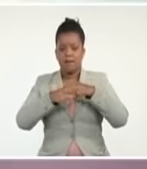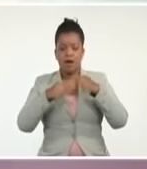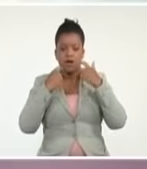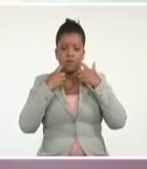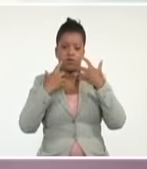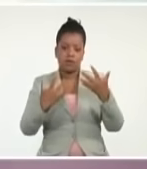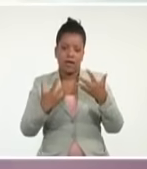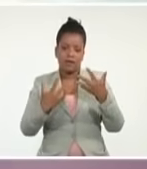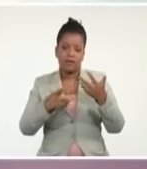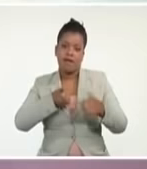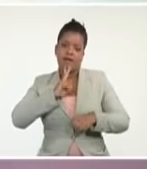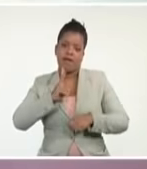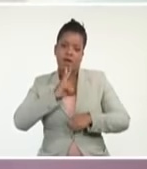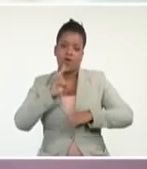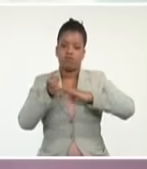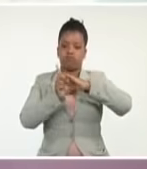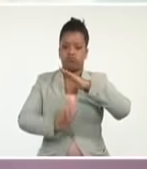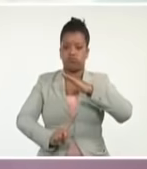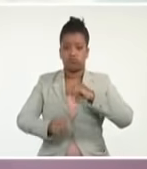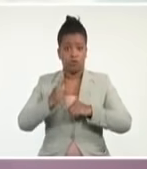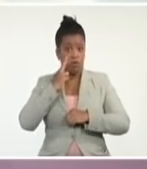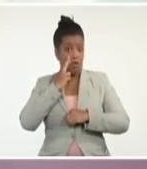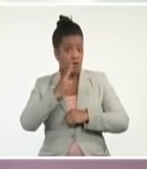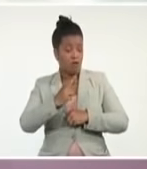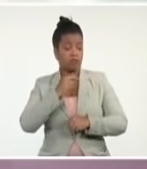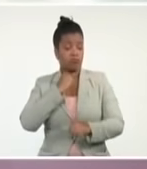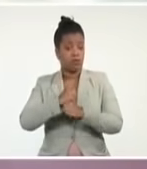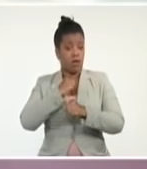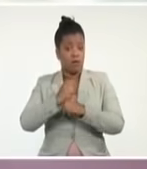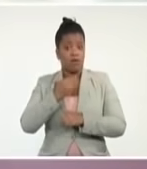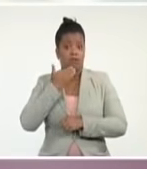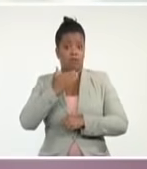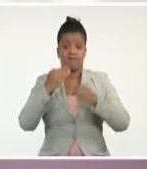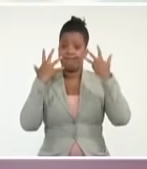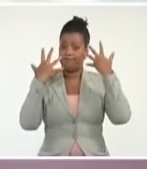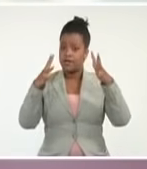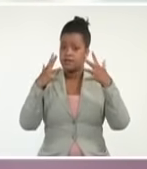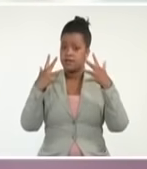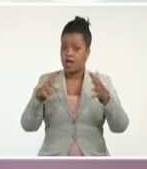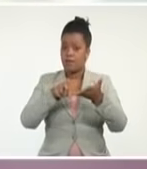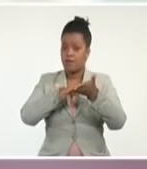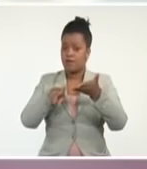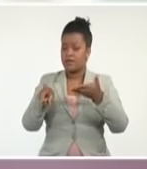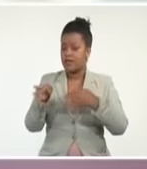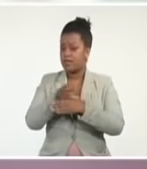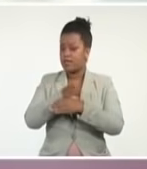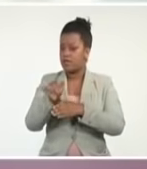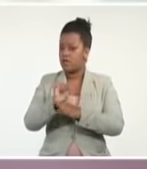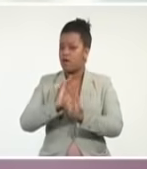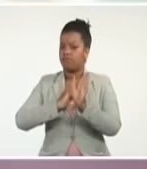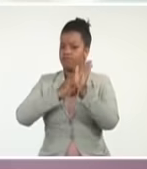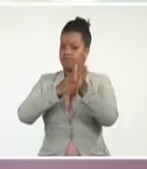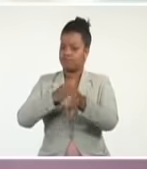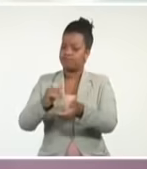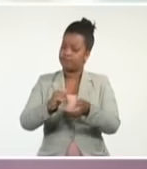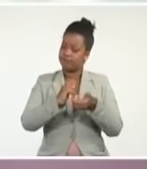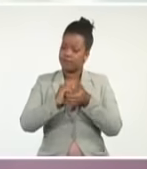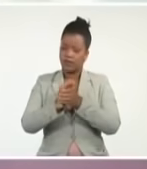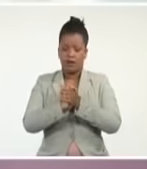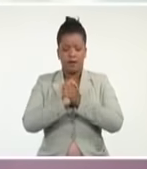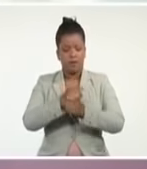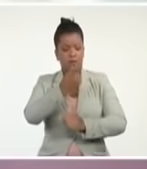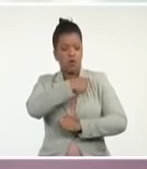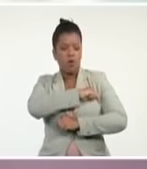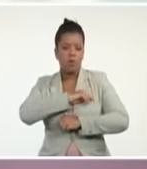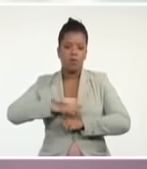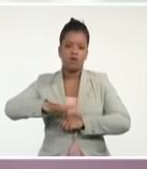Se reconoce la labor desplegada por los órganos de dirección en todos los territorios, la disciplina y la solidaridad mostrada por la población en el